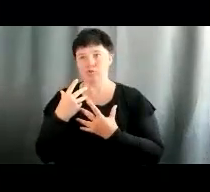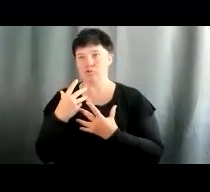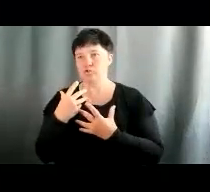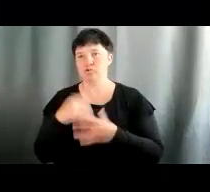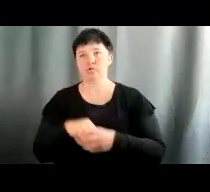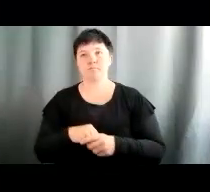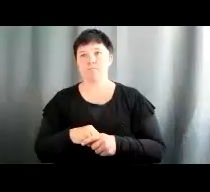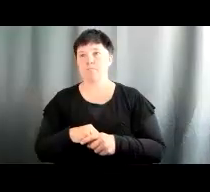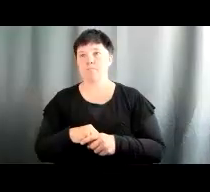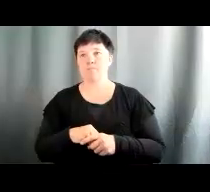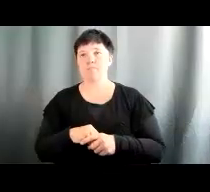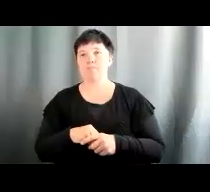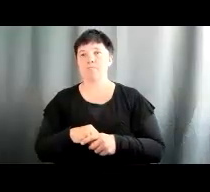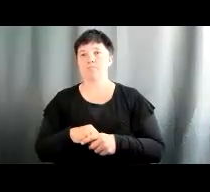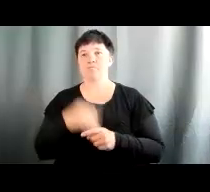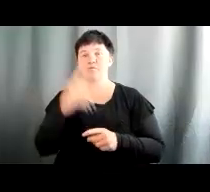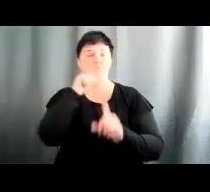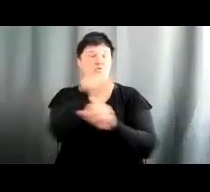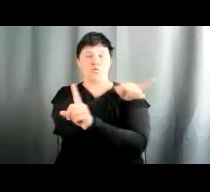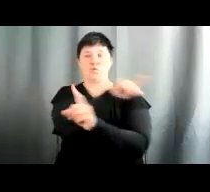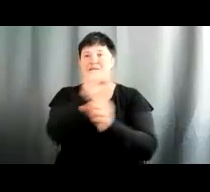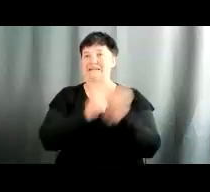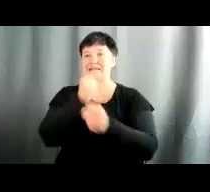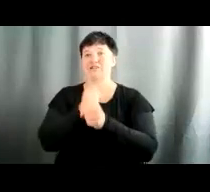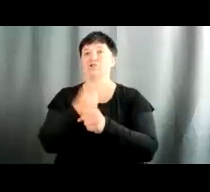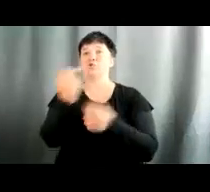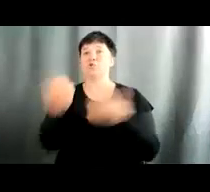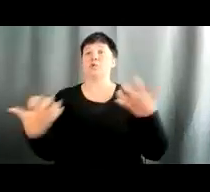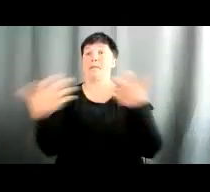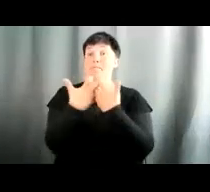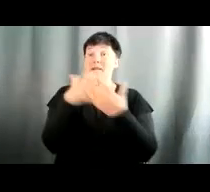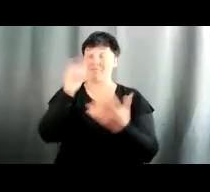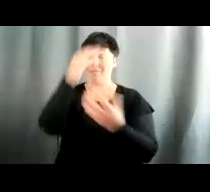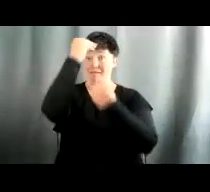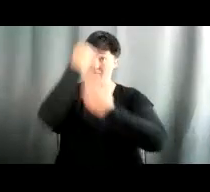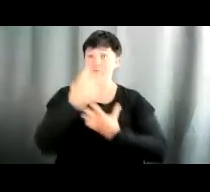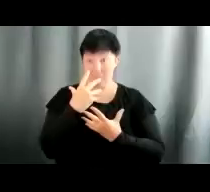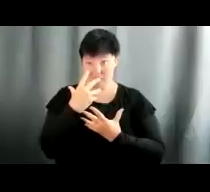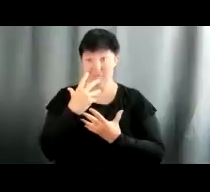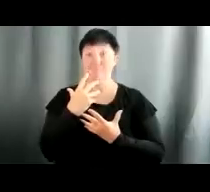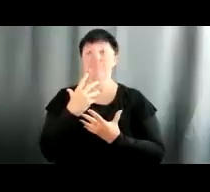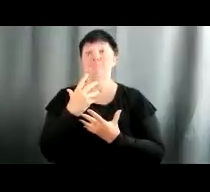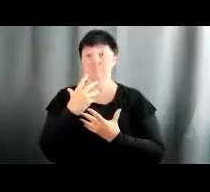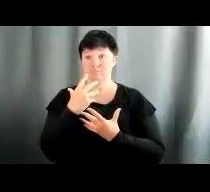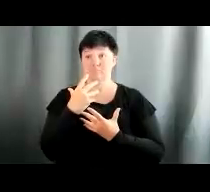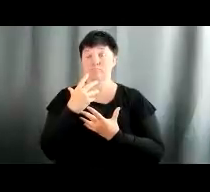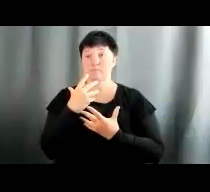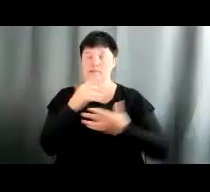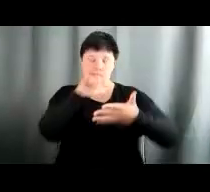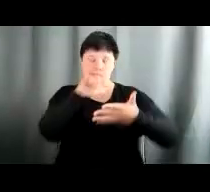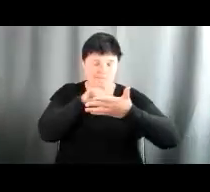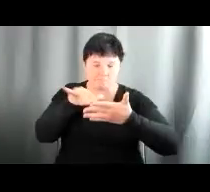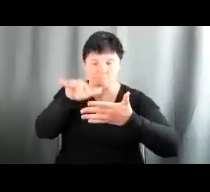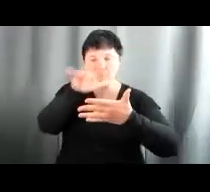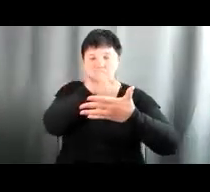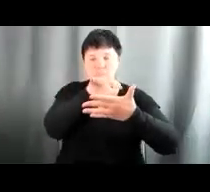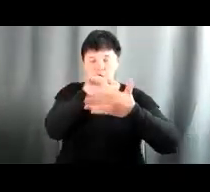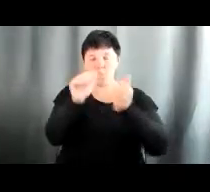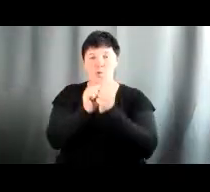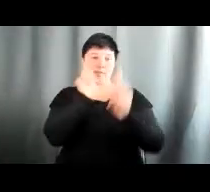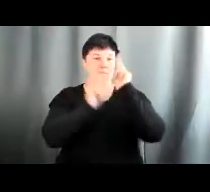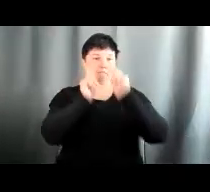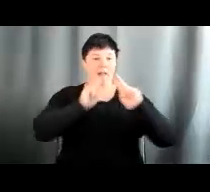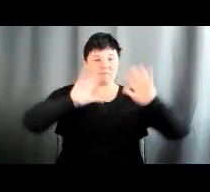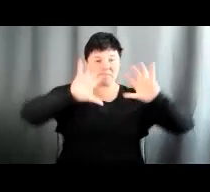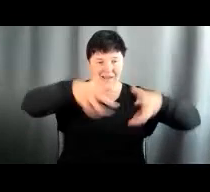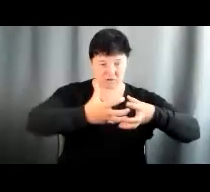Unidos, lo que significa que podemos combinar esa información para realizar estudios en toda la población, el total